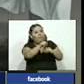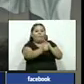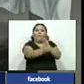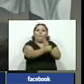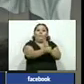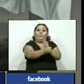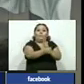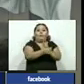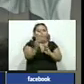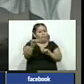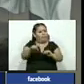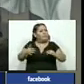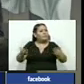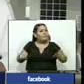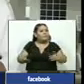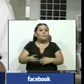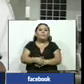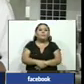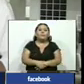mar y eso es lo que vamos a hacer